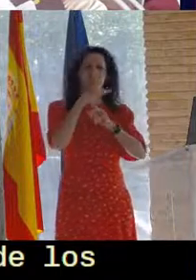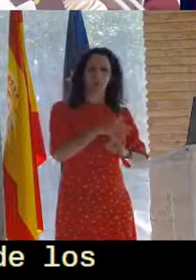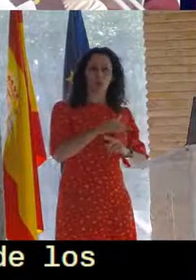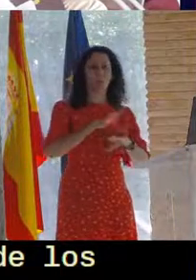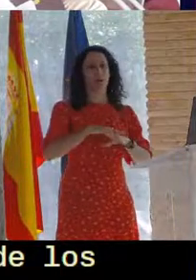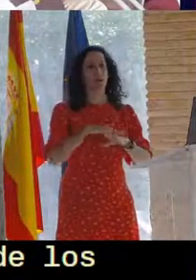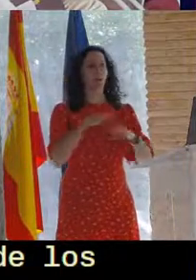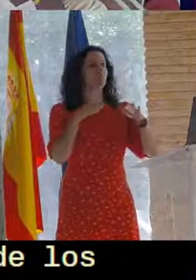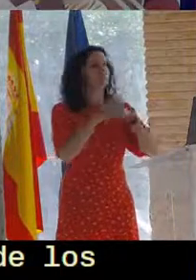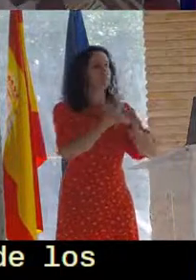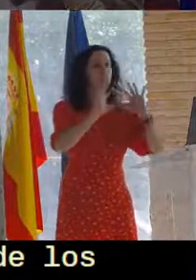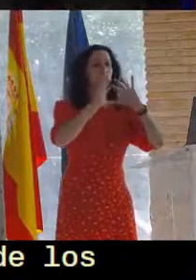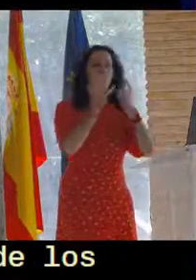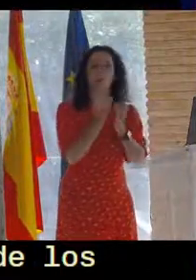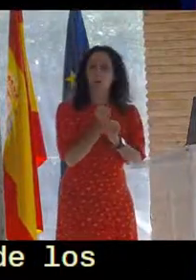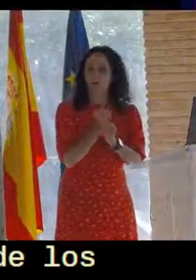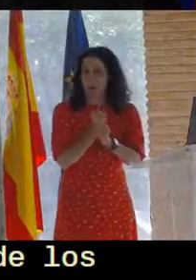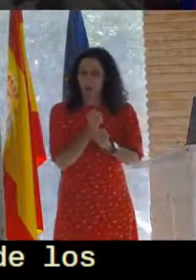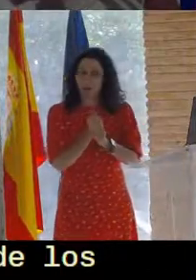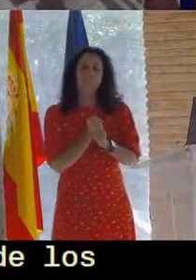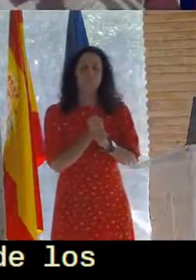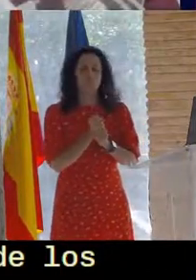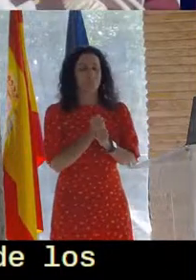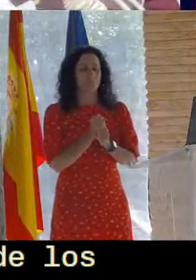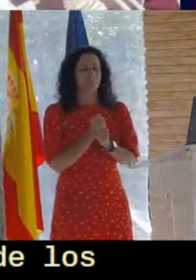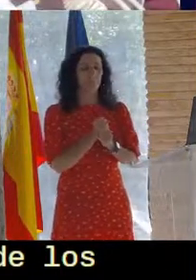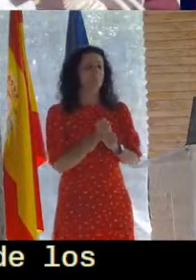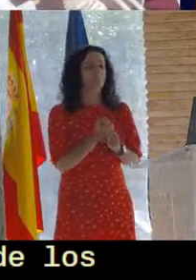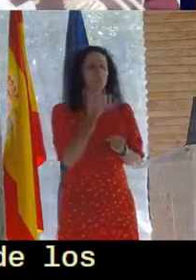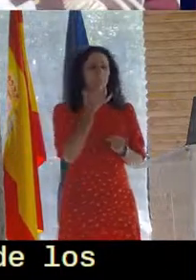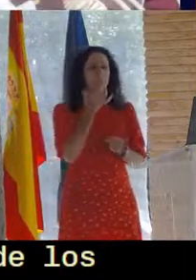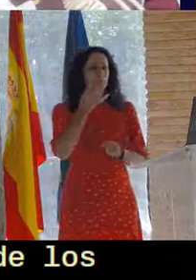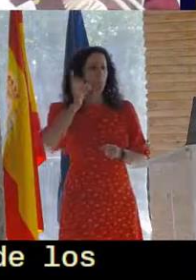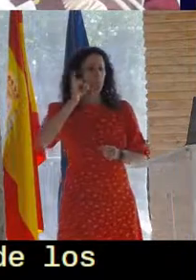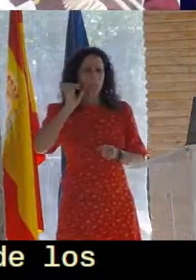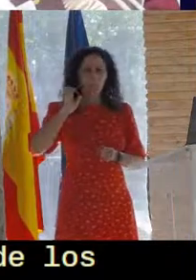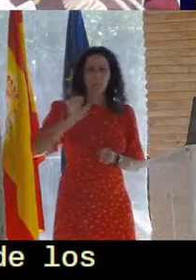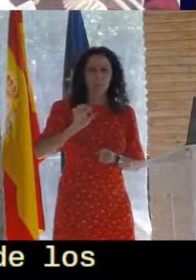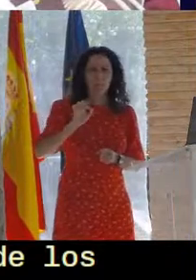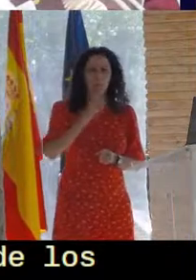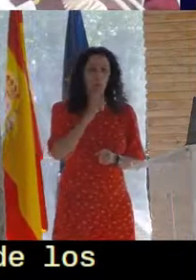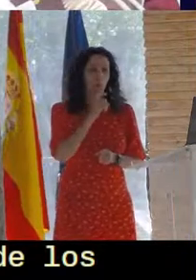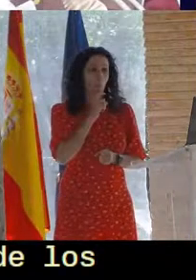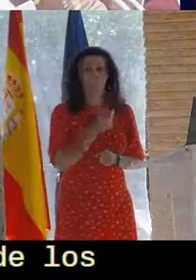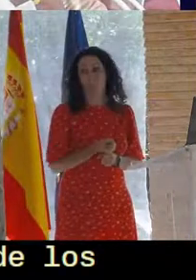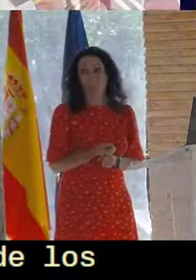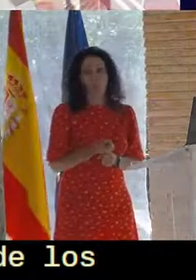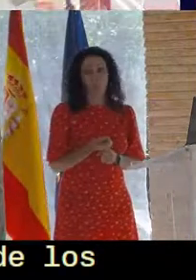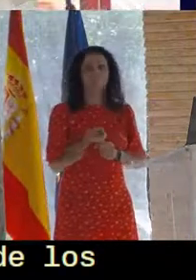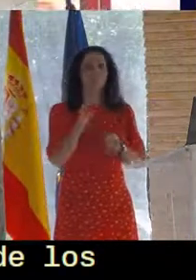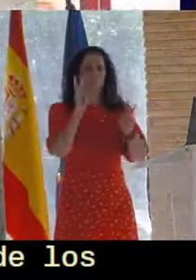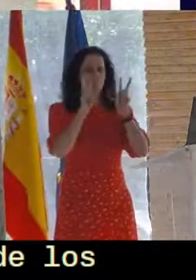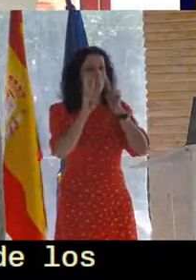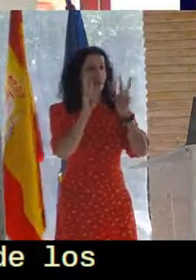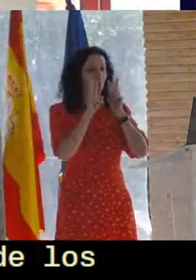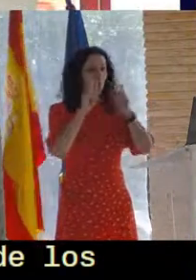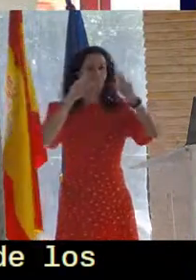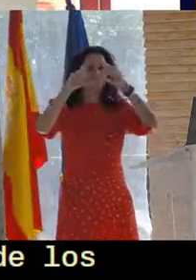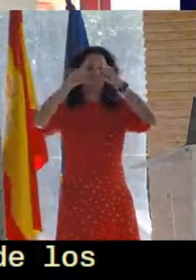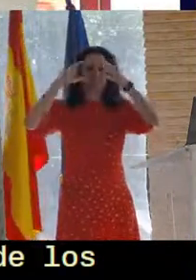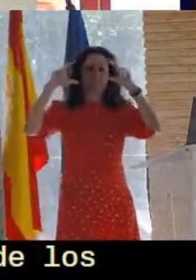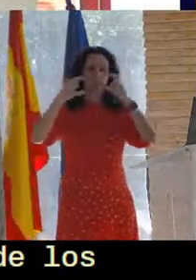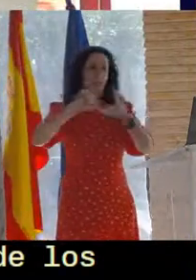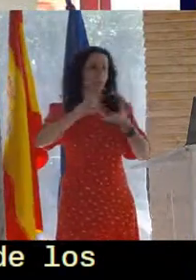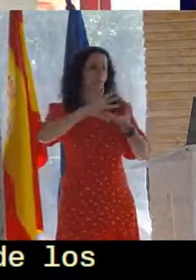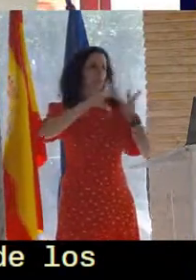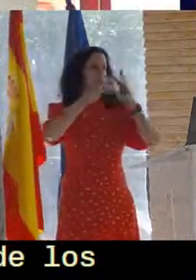todavía no nos dejan es una discriminación eh por ejemplo para el mundo bueno por ejemplo no para el mundo laboral o sea por ejemplo Y si pitan como nos enteramos Pues de